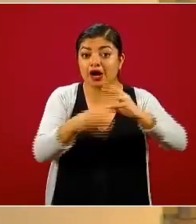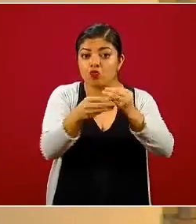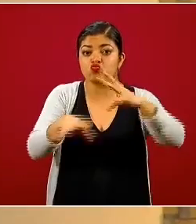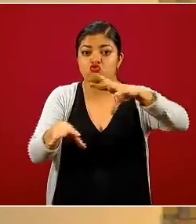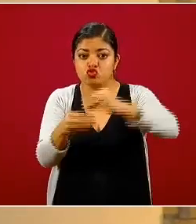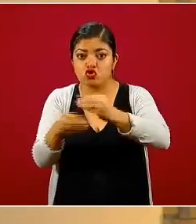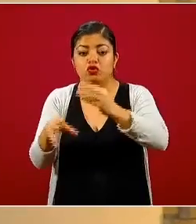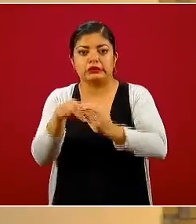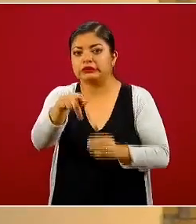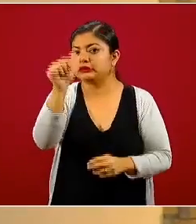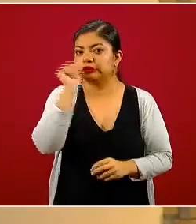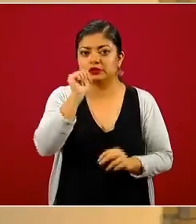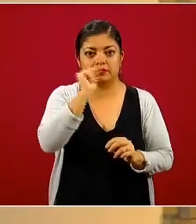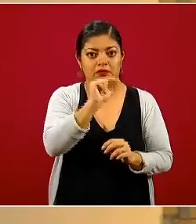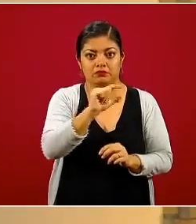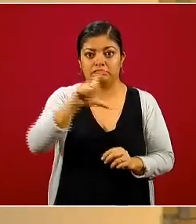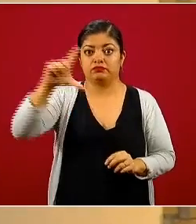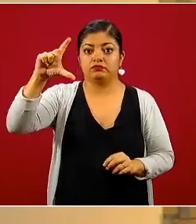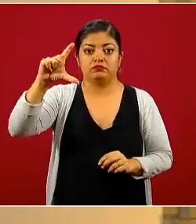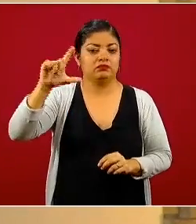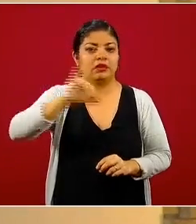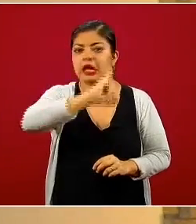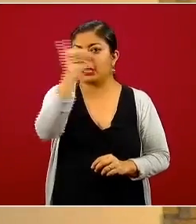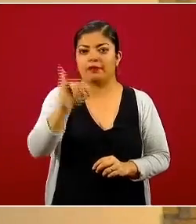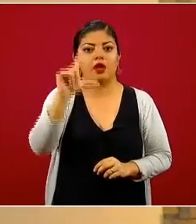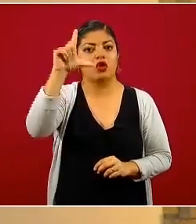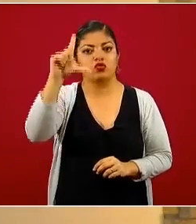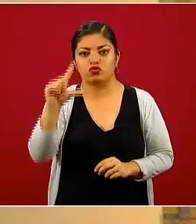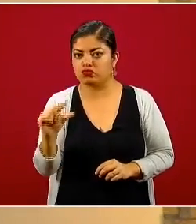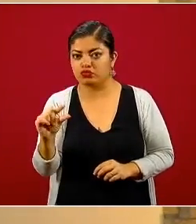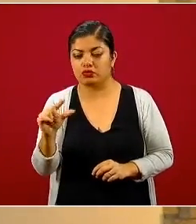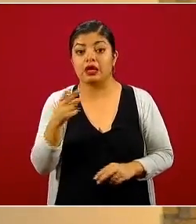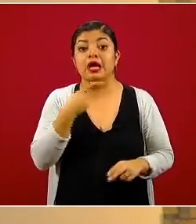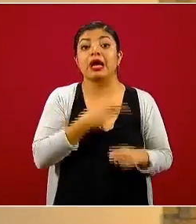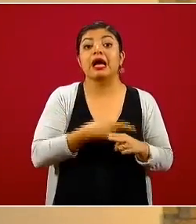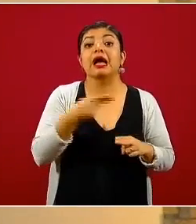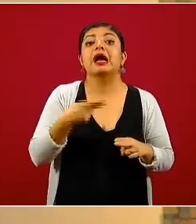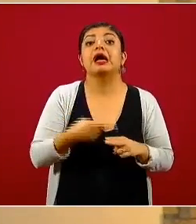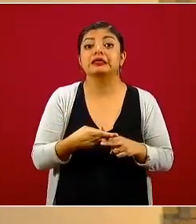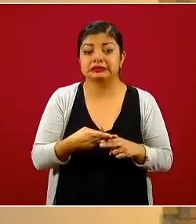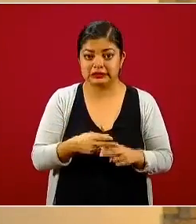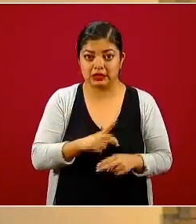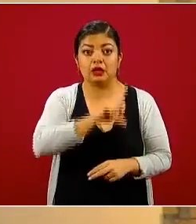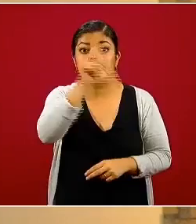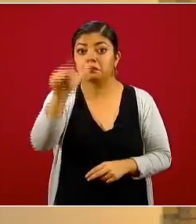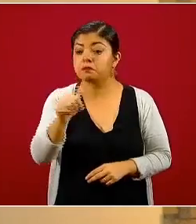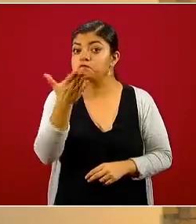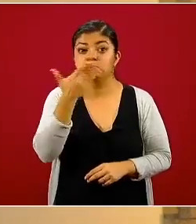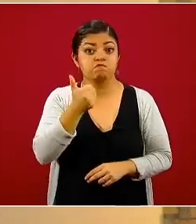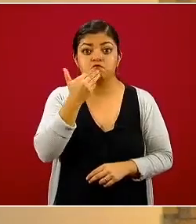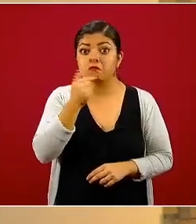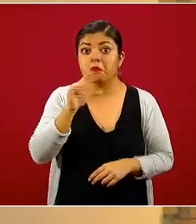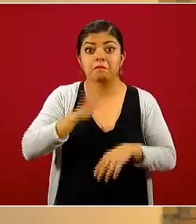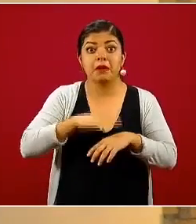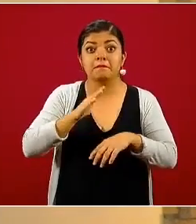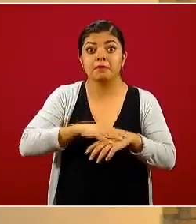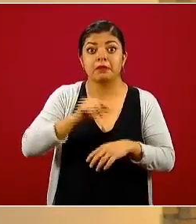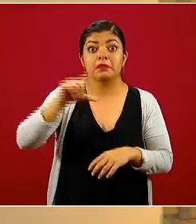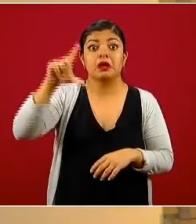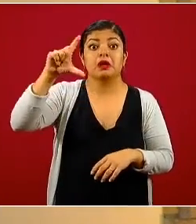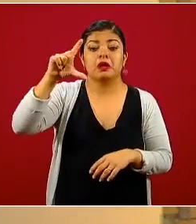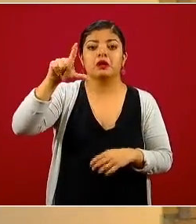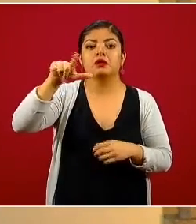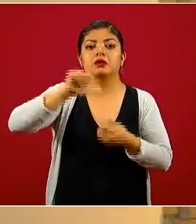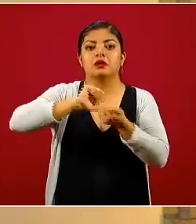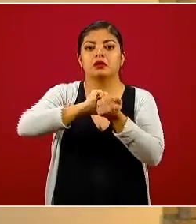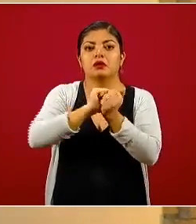siempre aumentan, nunca disminuyen, hasta que llegan a un punto en donde ya no aumentan y lo único que puede pasar